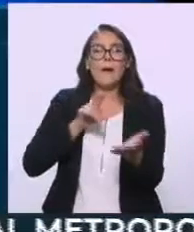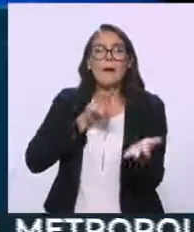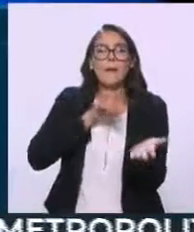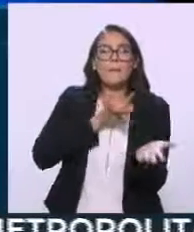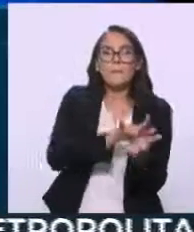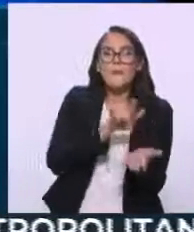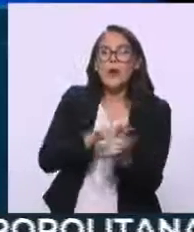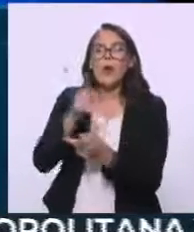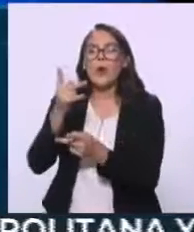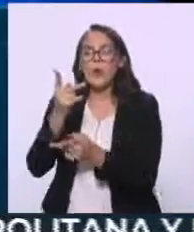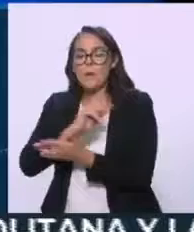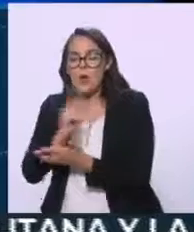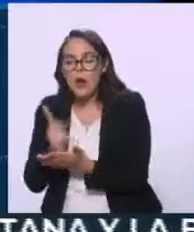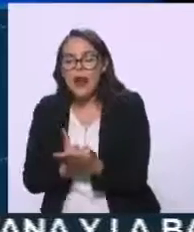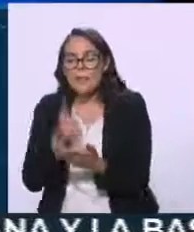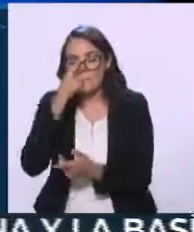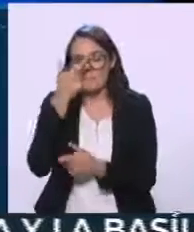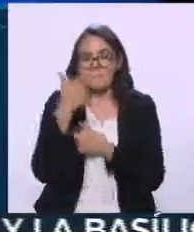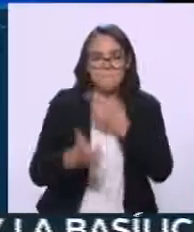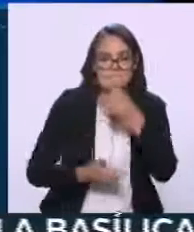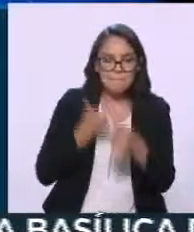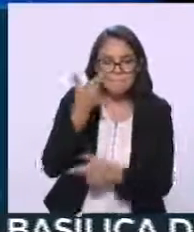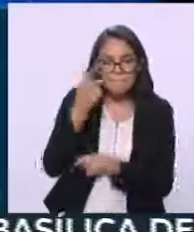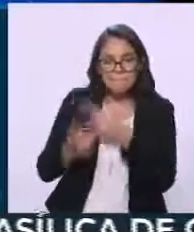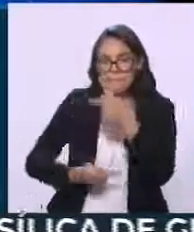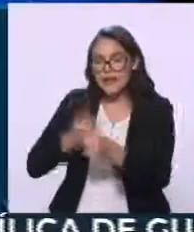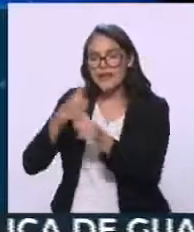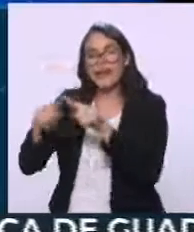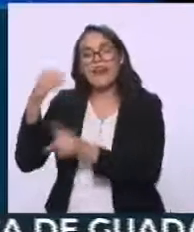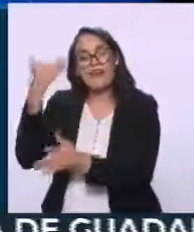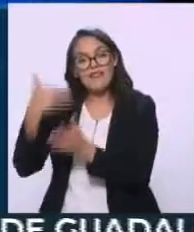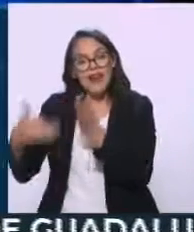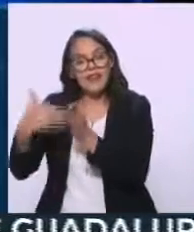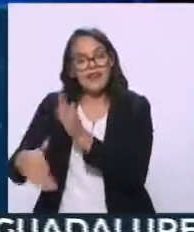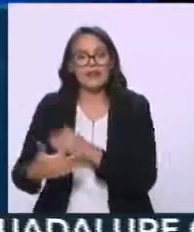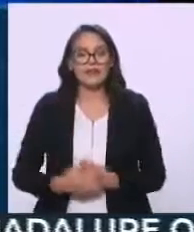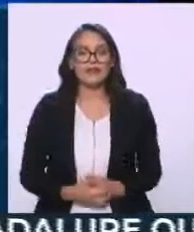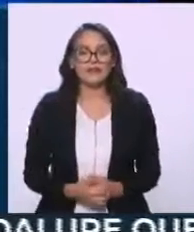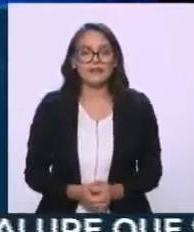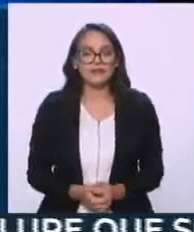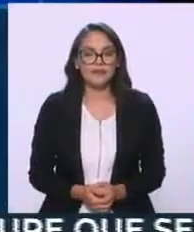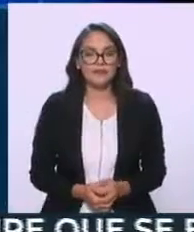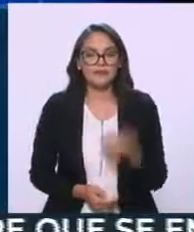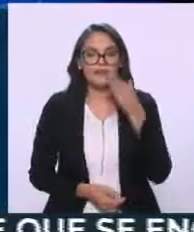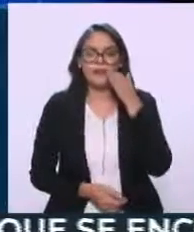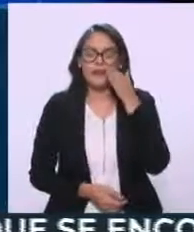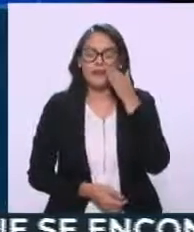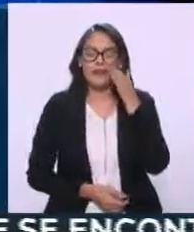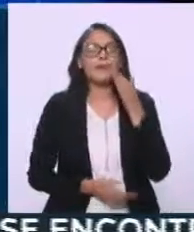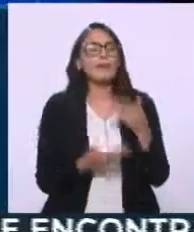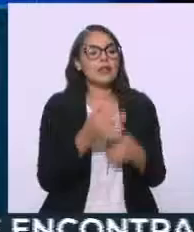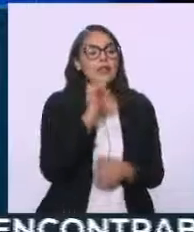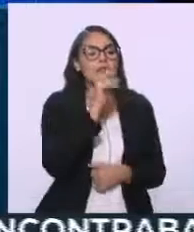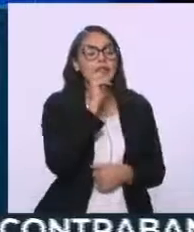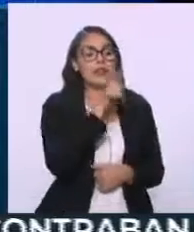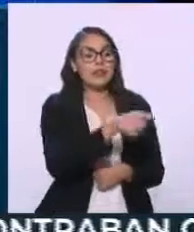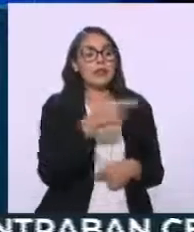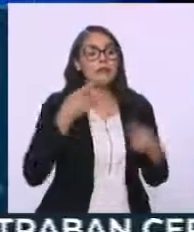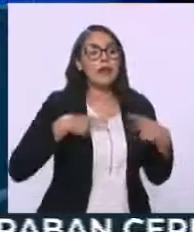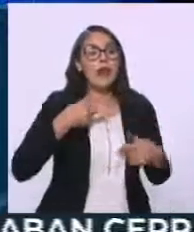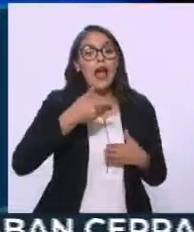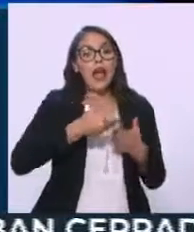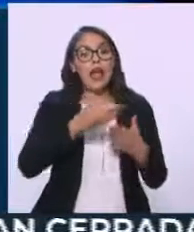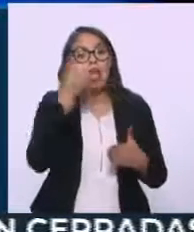es. De hecho, los programas de apoyo para las micro, de hecho, van en el sentido correcto, ya que a las que se les